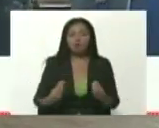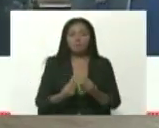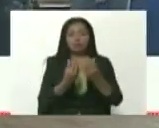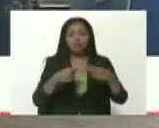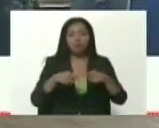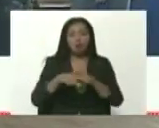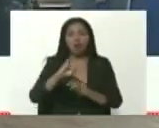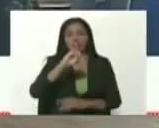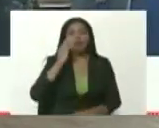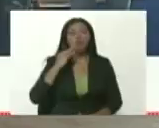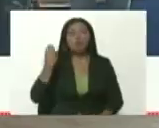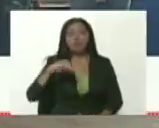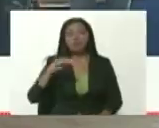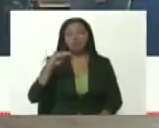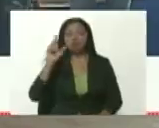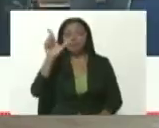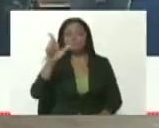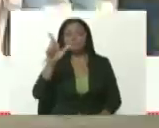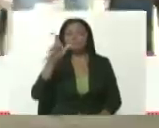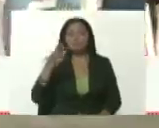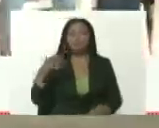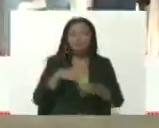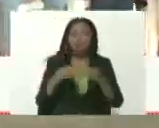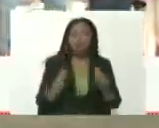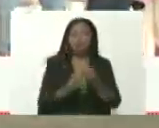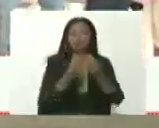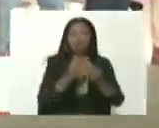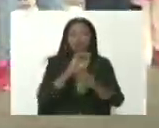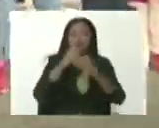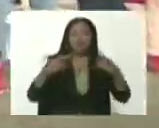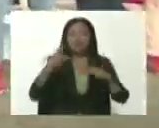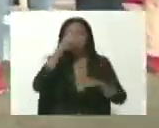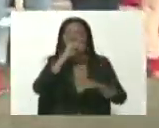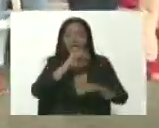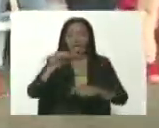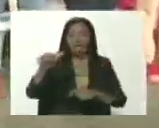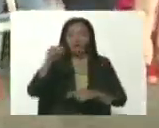la JPSU. ¡Que viva la JPSU! Que está de cumpleaños.